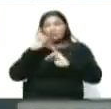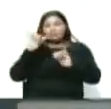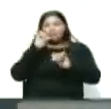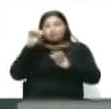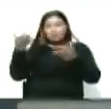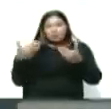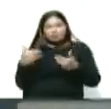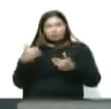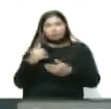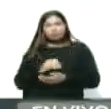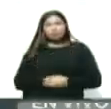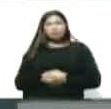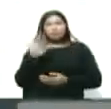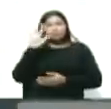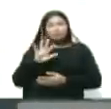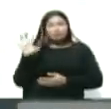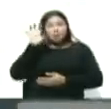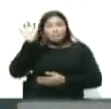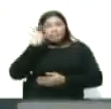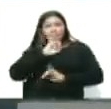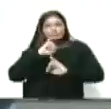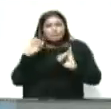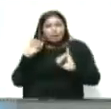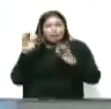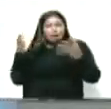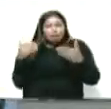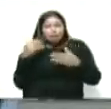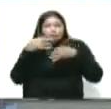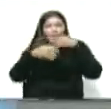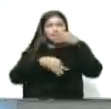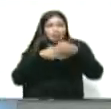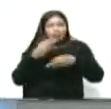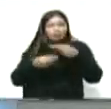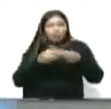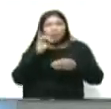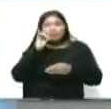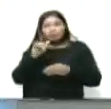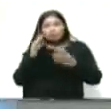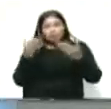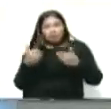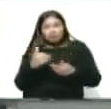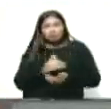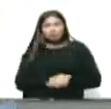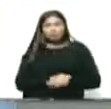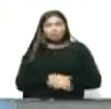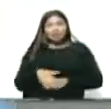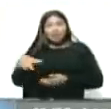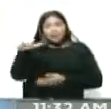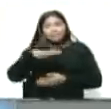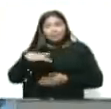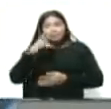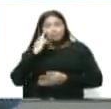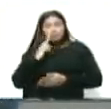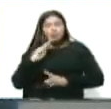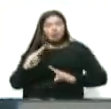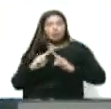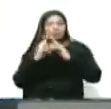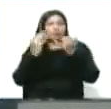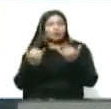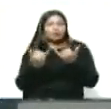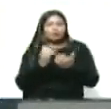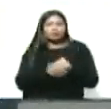todo el país cómo están llegando las denuncias a las plazas Bolívar, donde ellos se